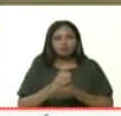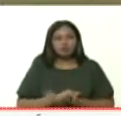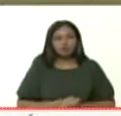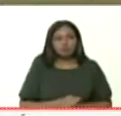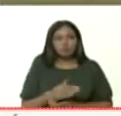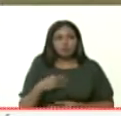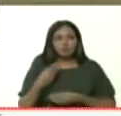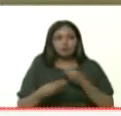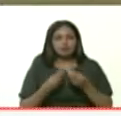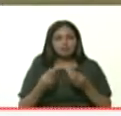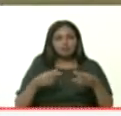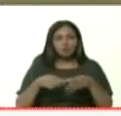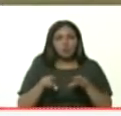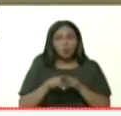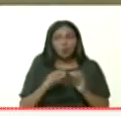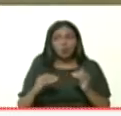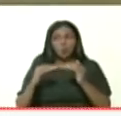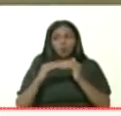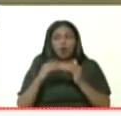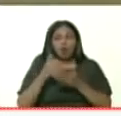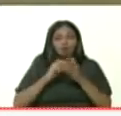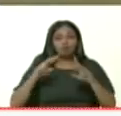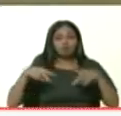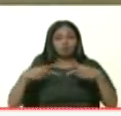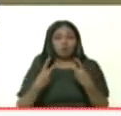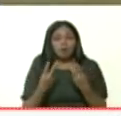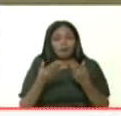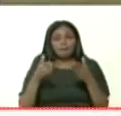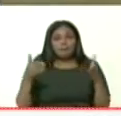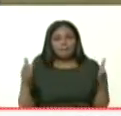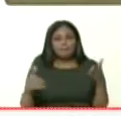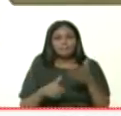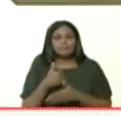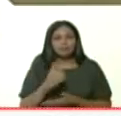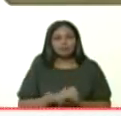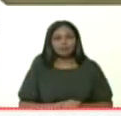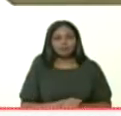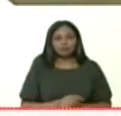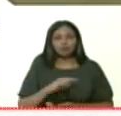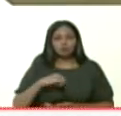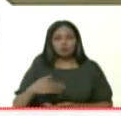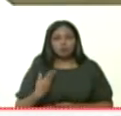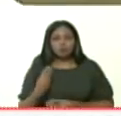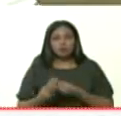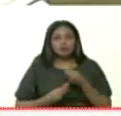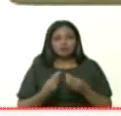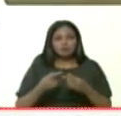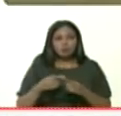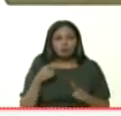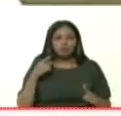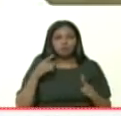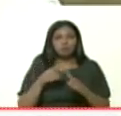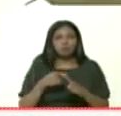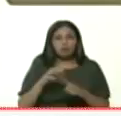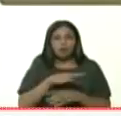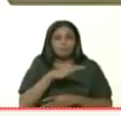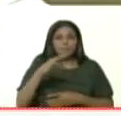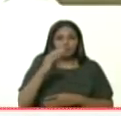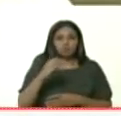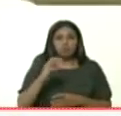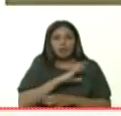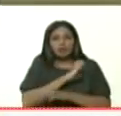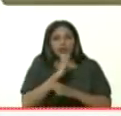podemos hacer una plataforma nueva, organizativa, amplia, y podamos llevar espíritu,